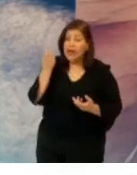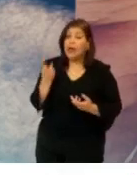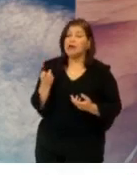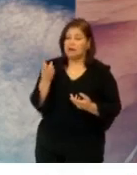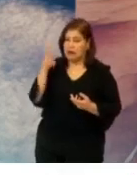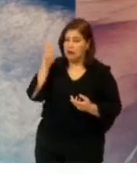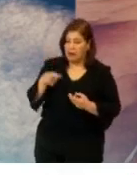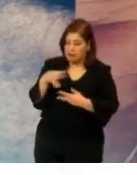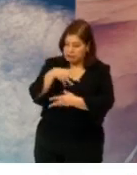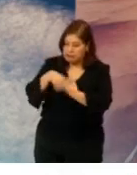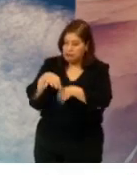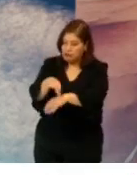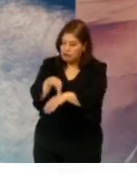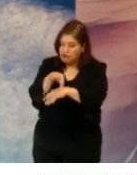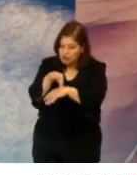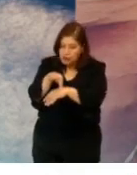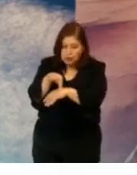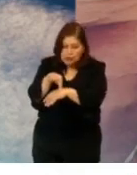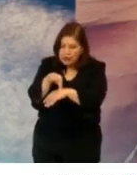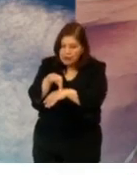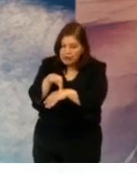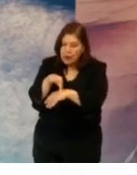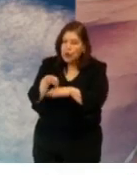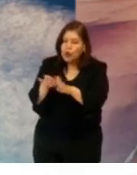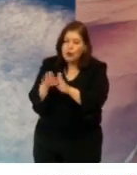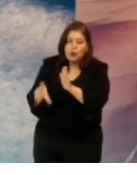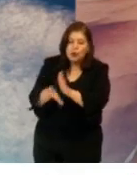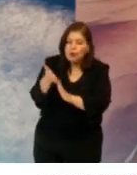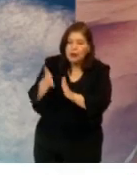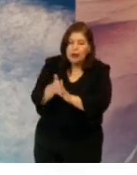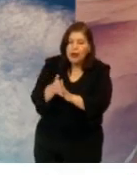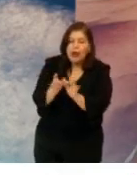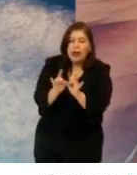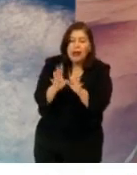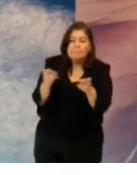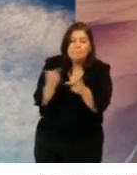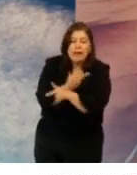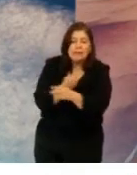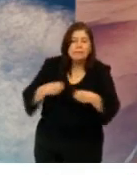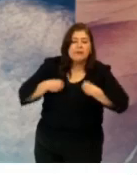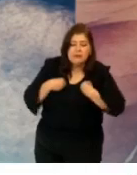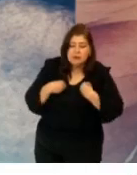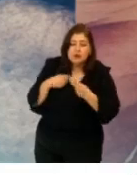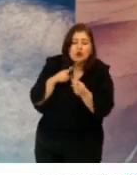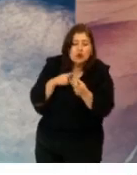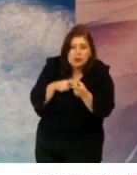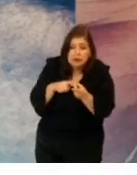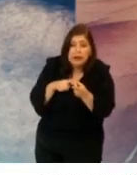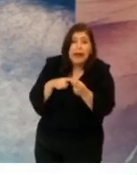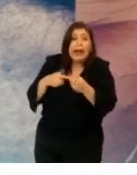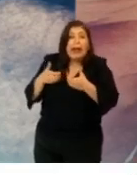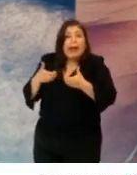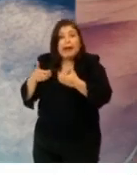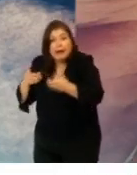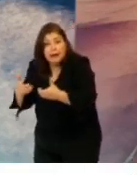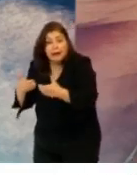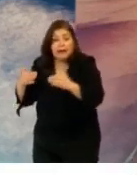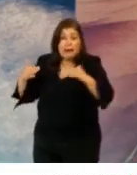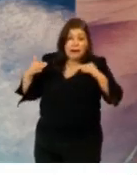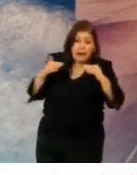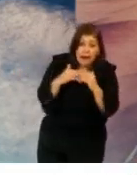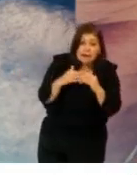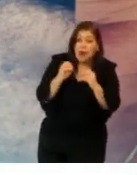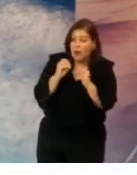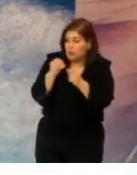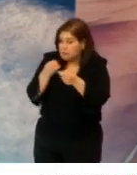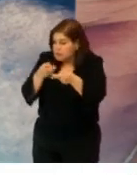se construye donde pasa la vida. ¿Dónde pasa la vida? En la casa, en la calle, en la organización del